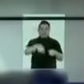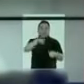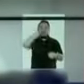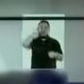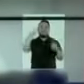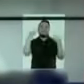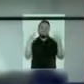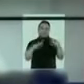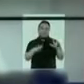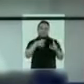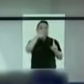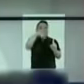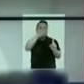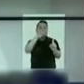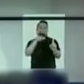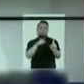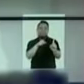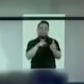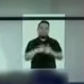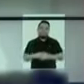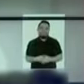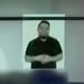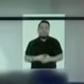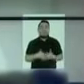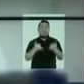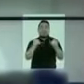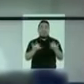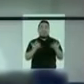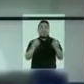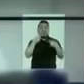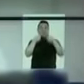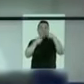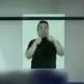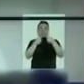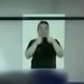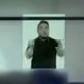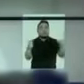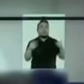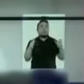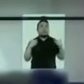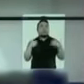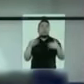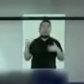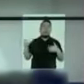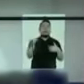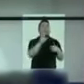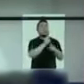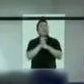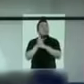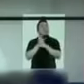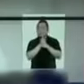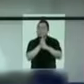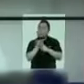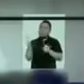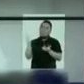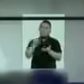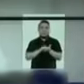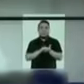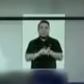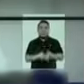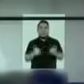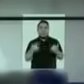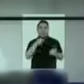militares lo mismo. Con los policías lo mismo. Están en un cuartel. ¿Cierto? Ya. ¿Y cómo vas a hacer